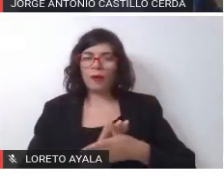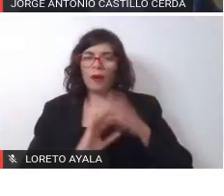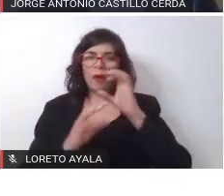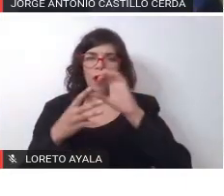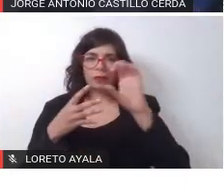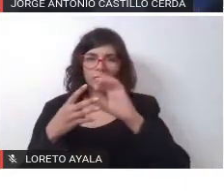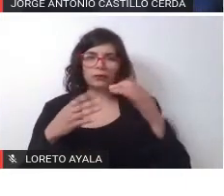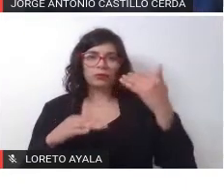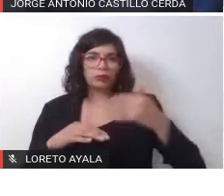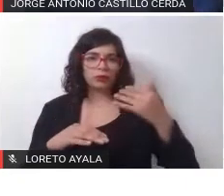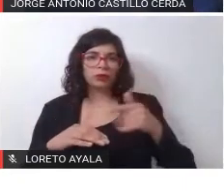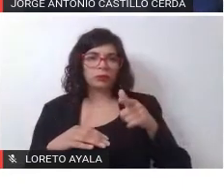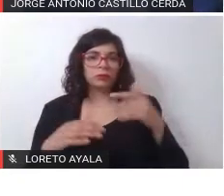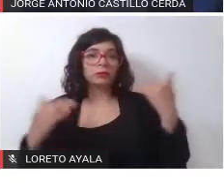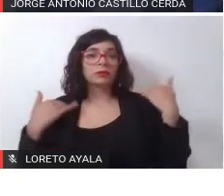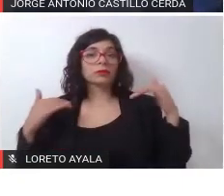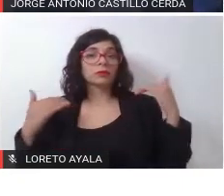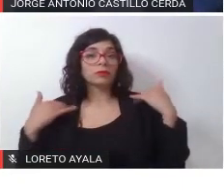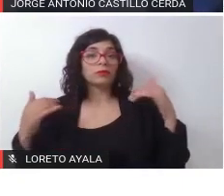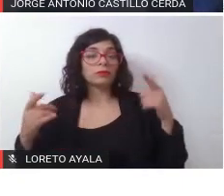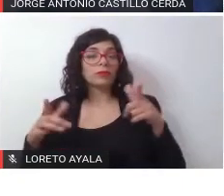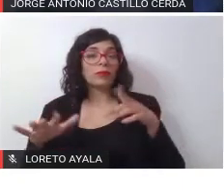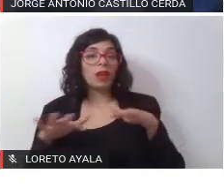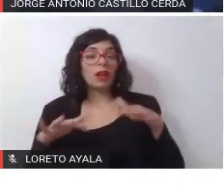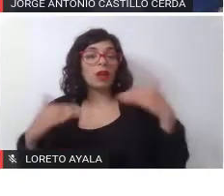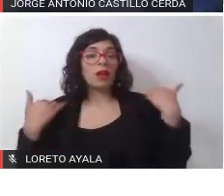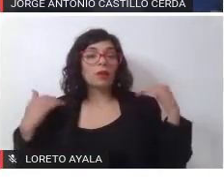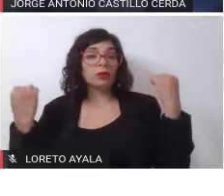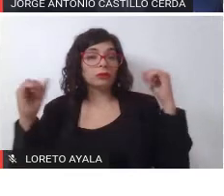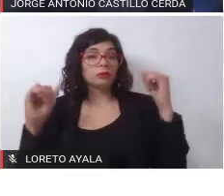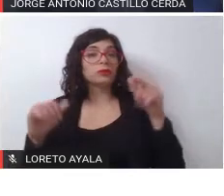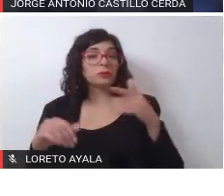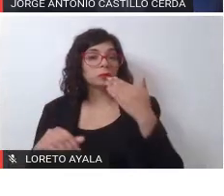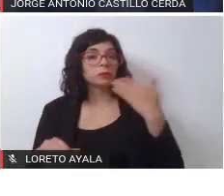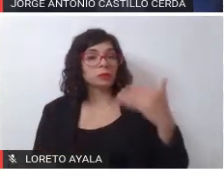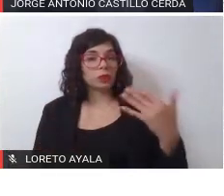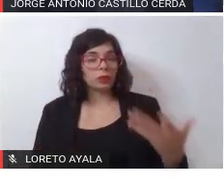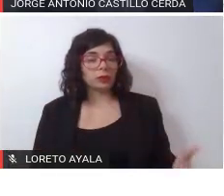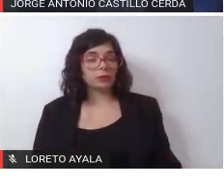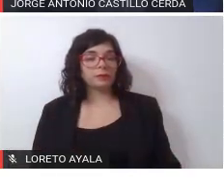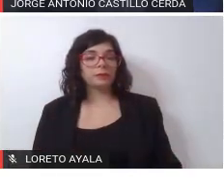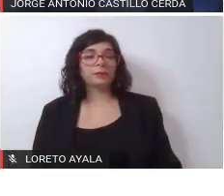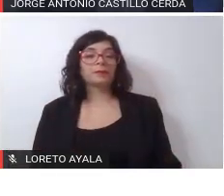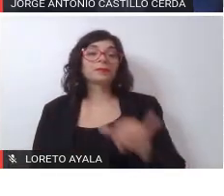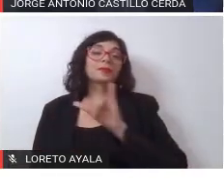una de ellas es educación física. Luego vimos el panel de buenas prácticas.